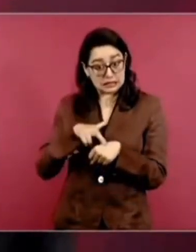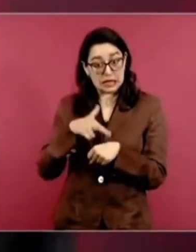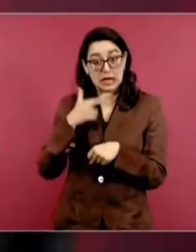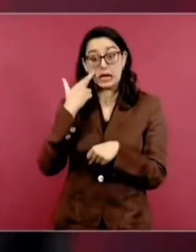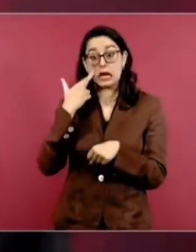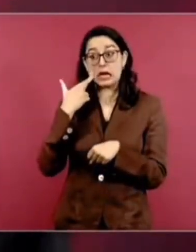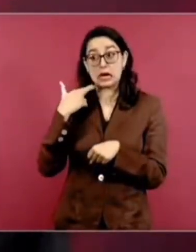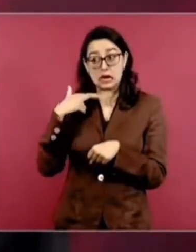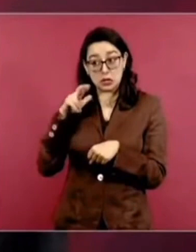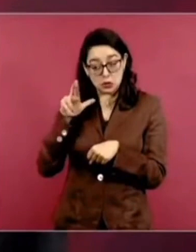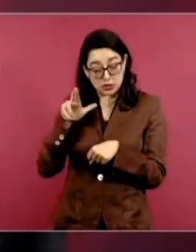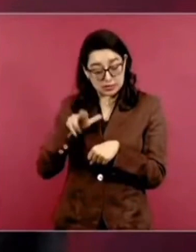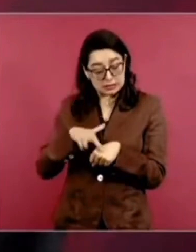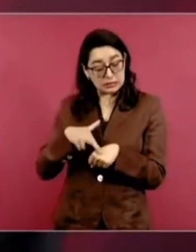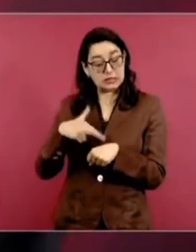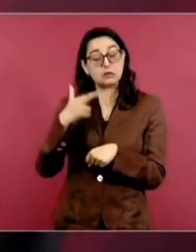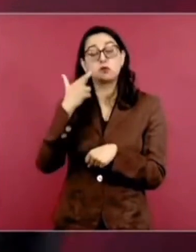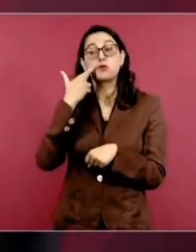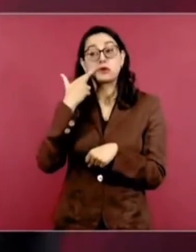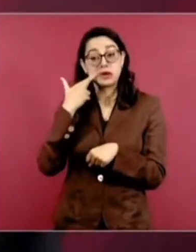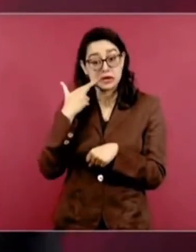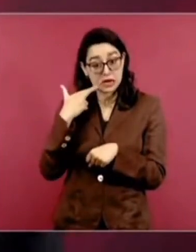Rateros, rateros, rateros.